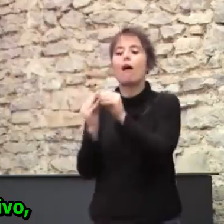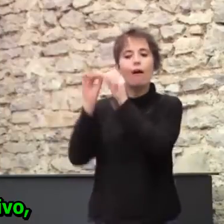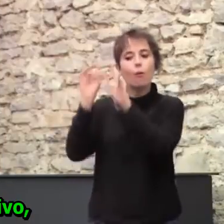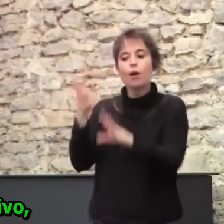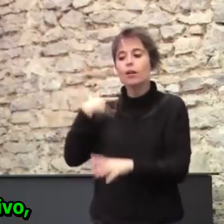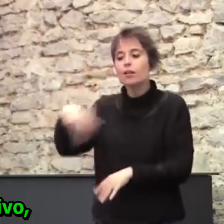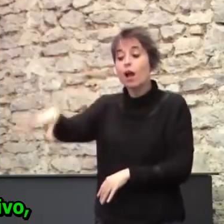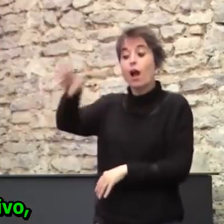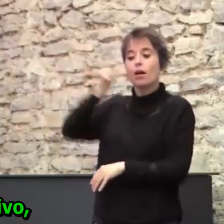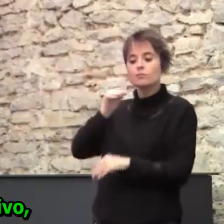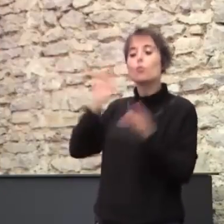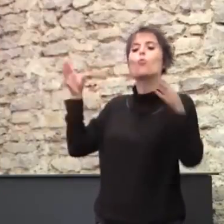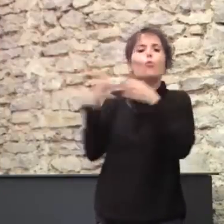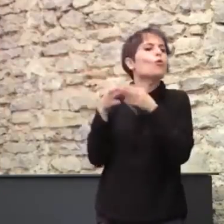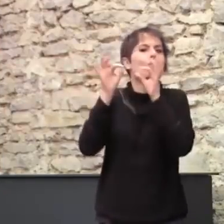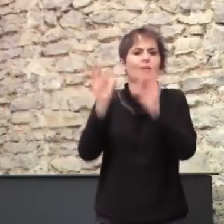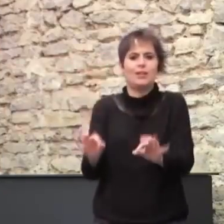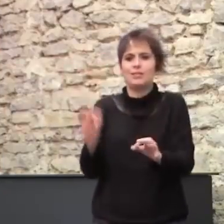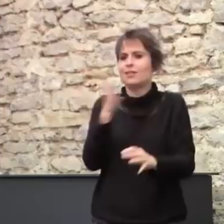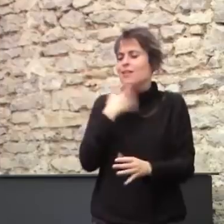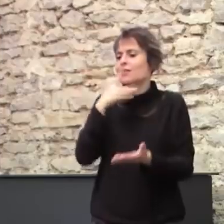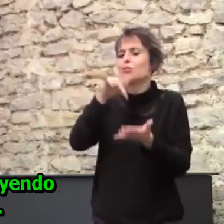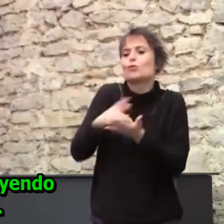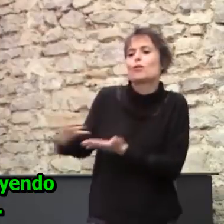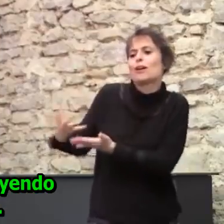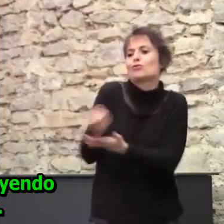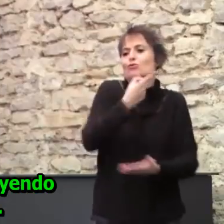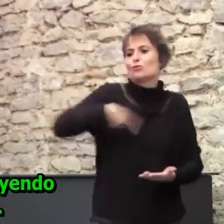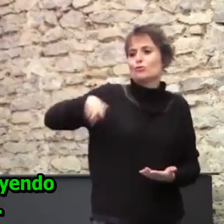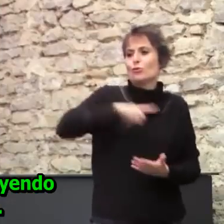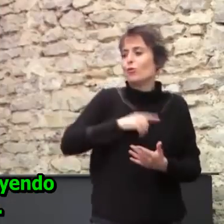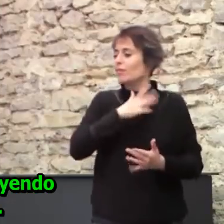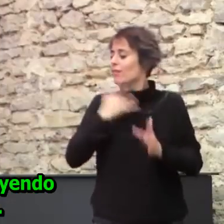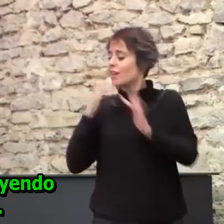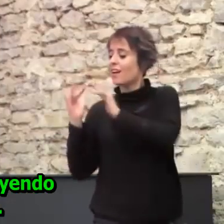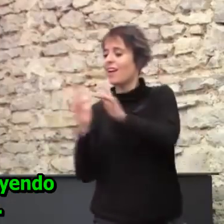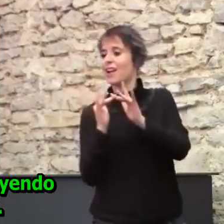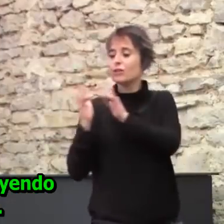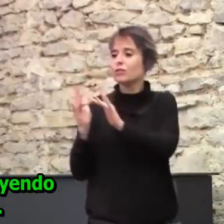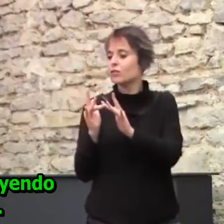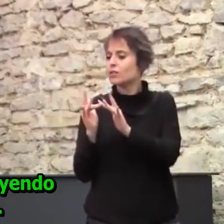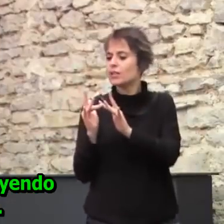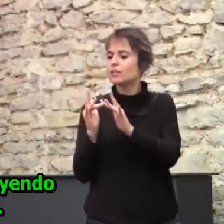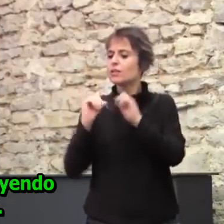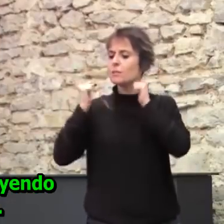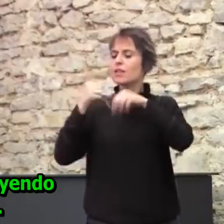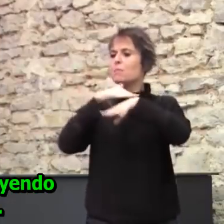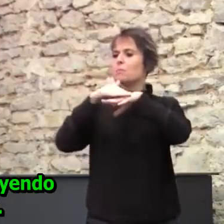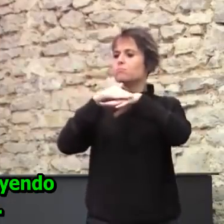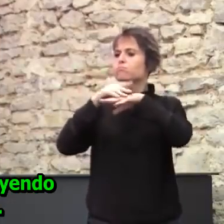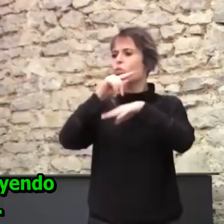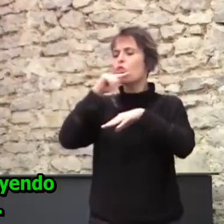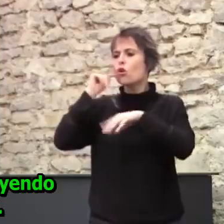el entender que es un fenómeno colectivo, que nos pasa a todos y a todas, que las relaciones que estamos construyendo son muy dolorosas y